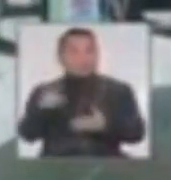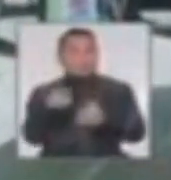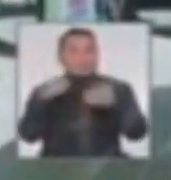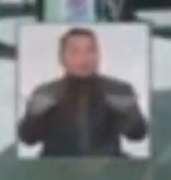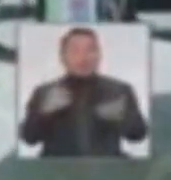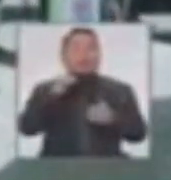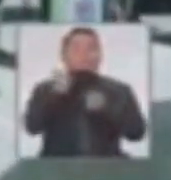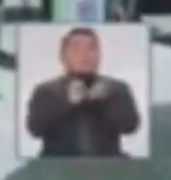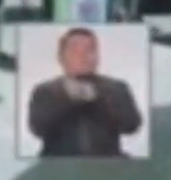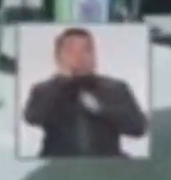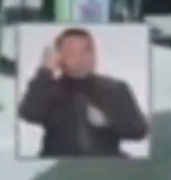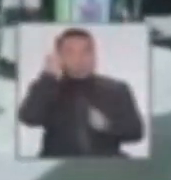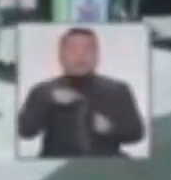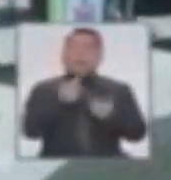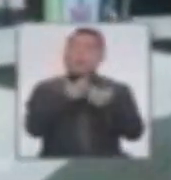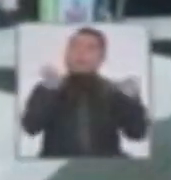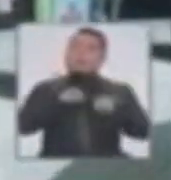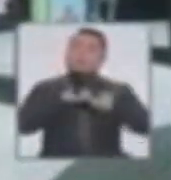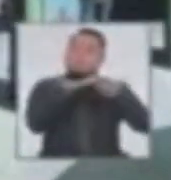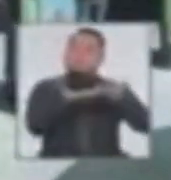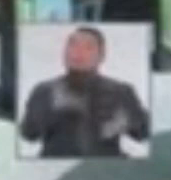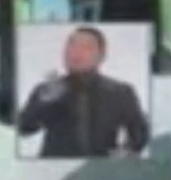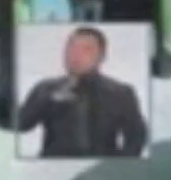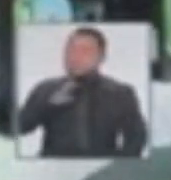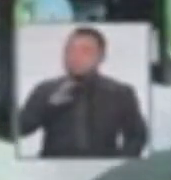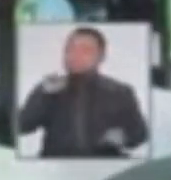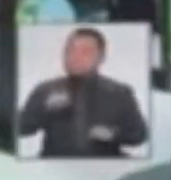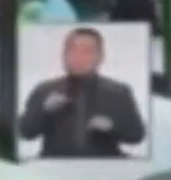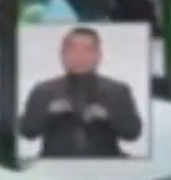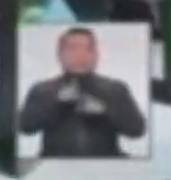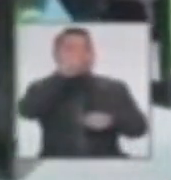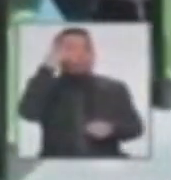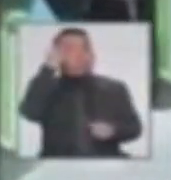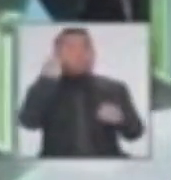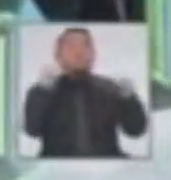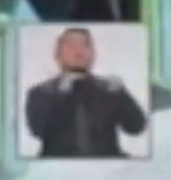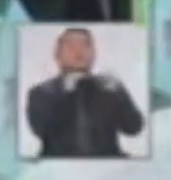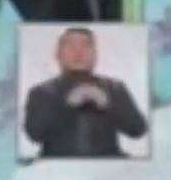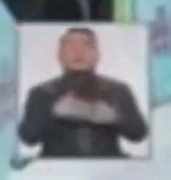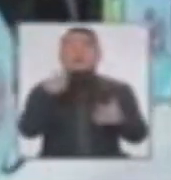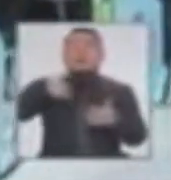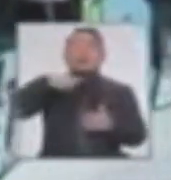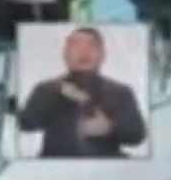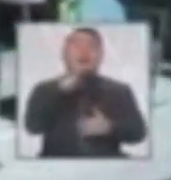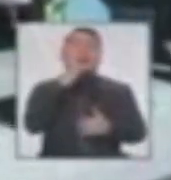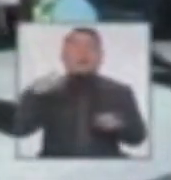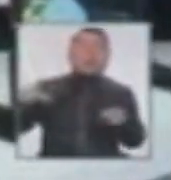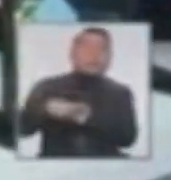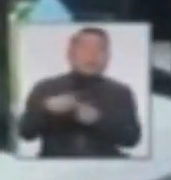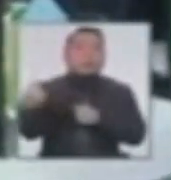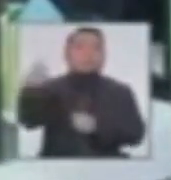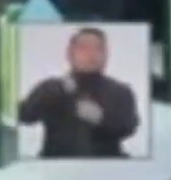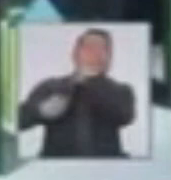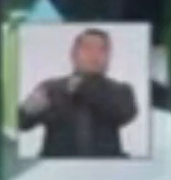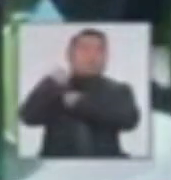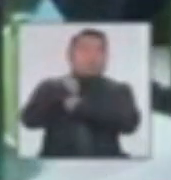sentido. Han habido cosas divertidas, ¿no? Que no entendí muy bien como eso, pero yo creo que lo importante es